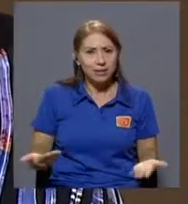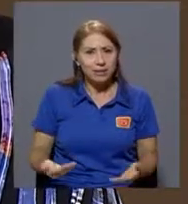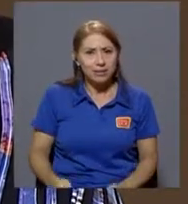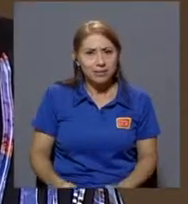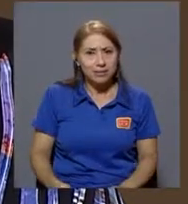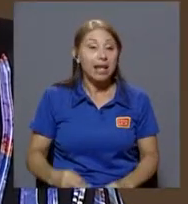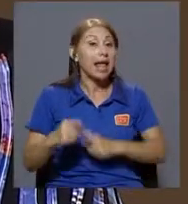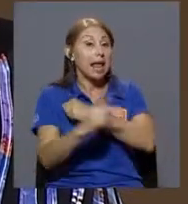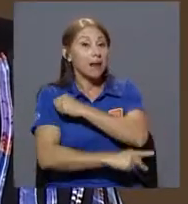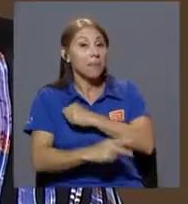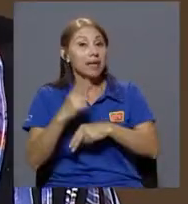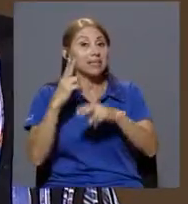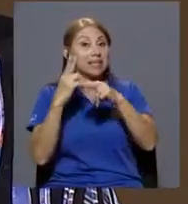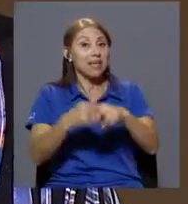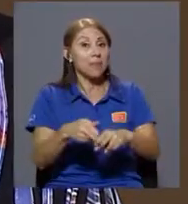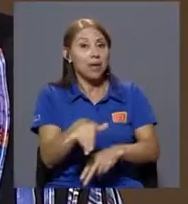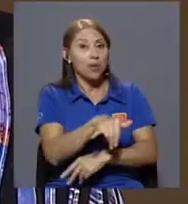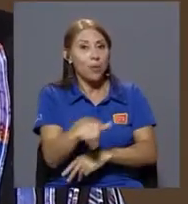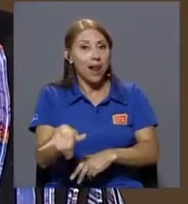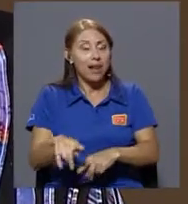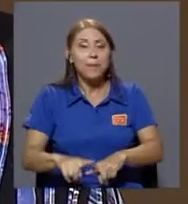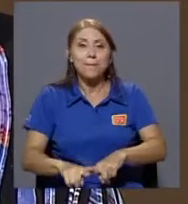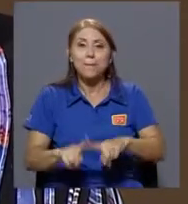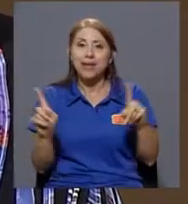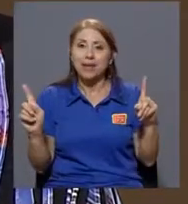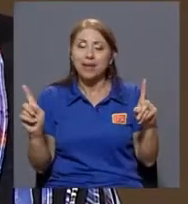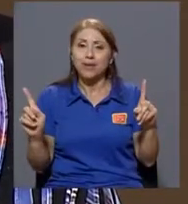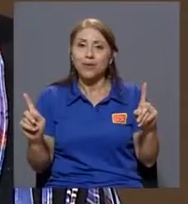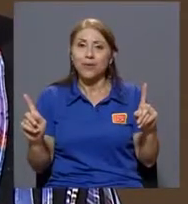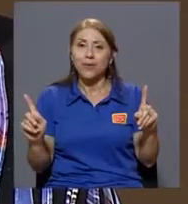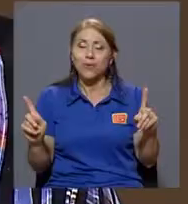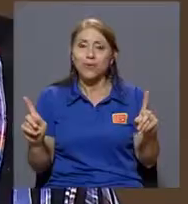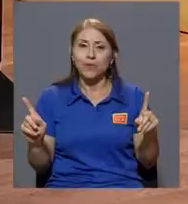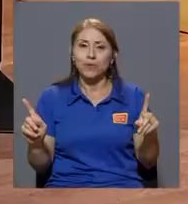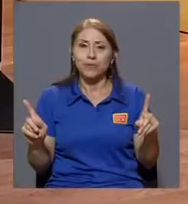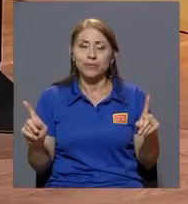El país se llama igual, pero